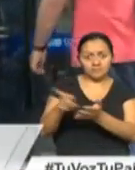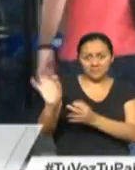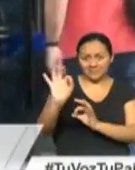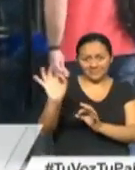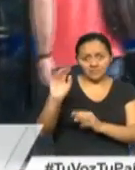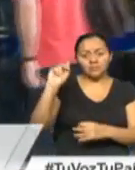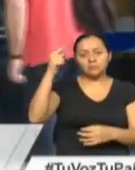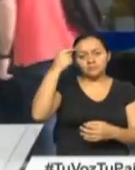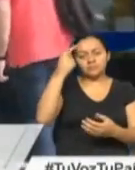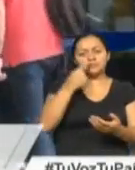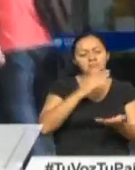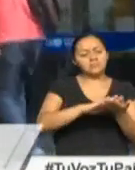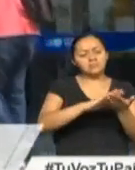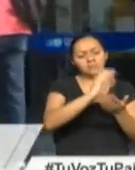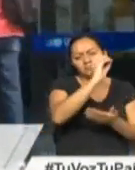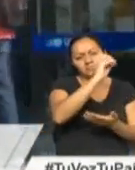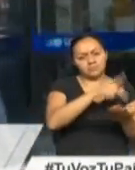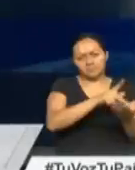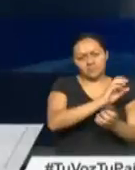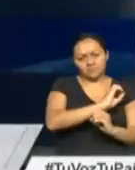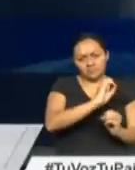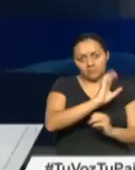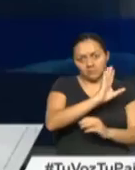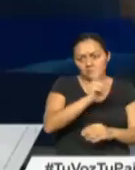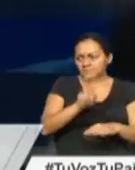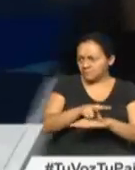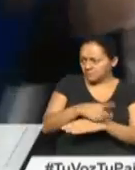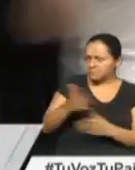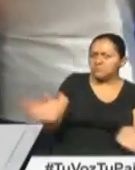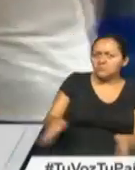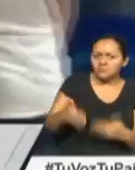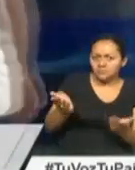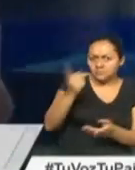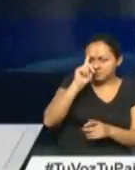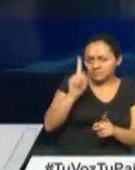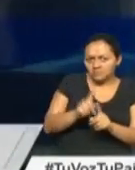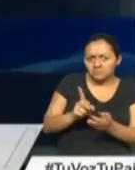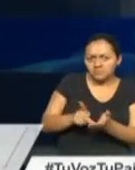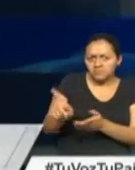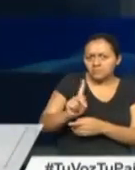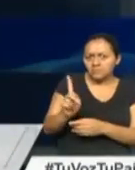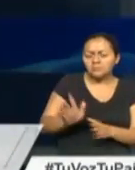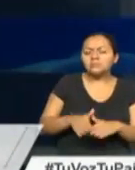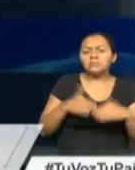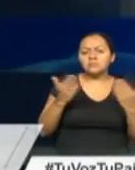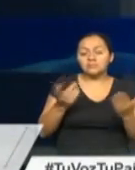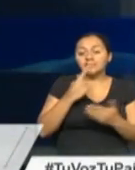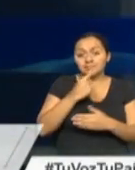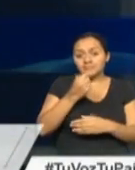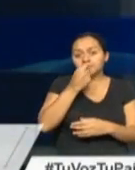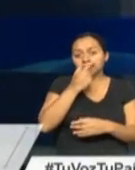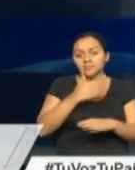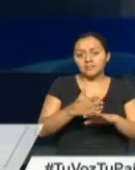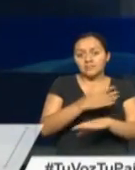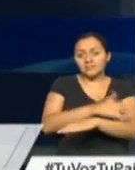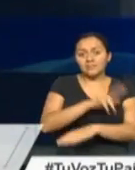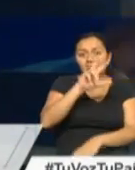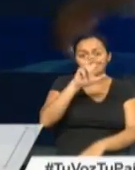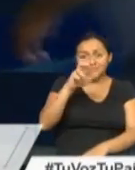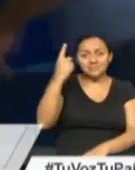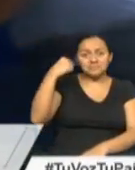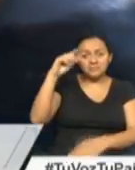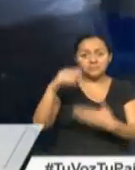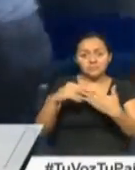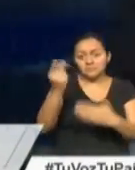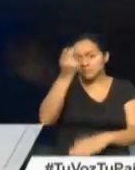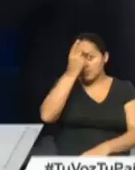gobierno. Una fiscal de la Cámara Comercial denunció el acuerdo que establece que el grupo Macri pagaría la deuda de casi 300 millones de